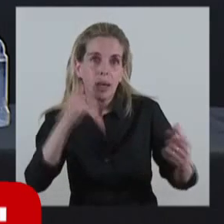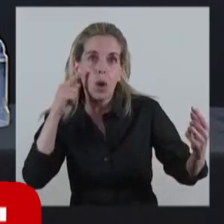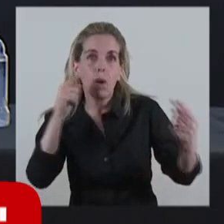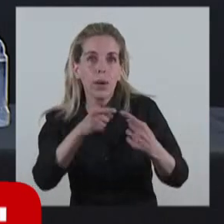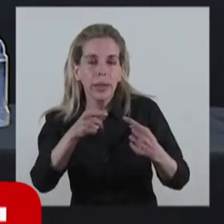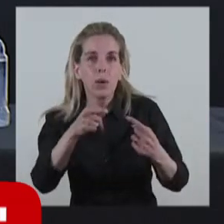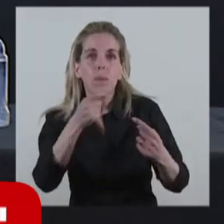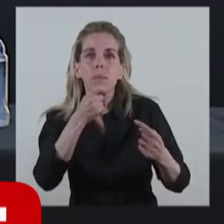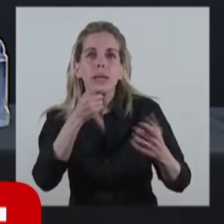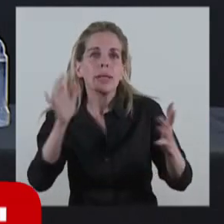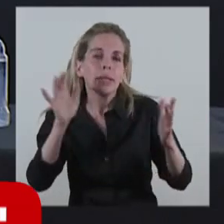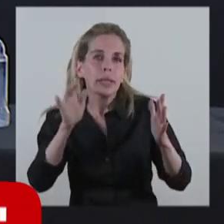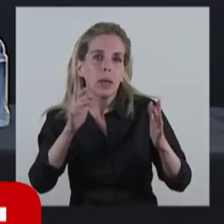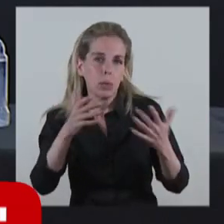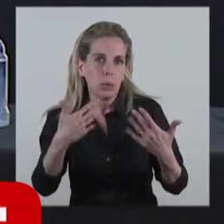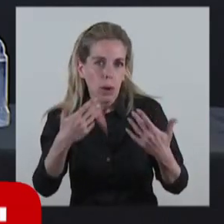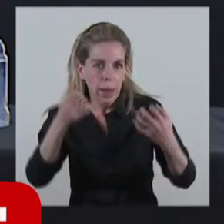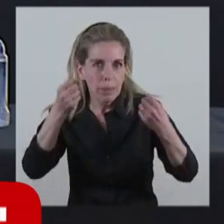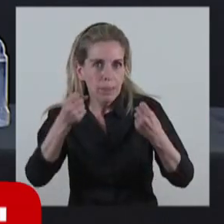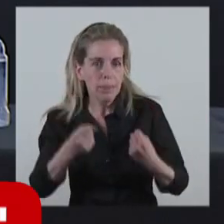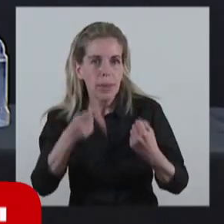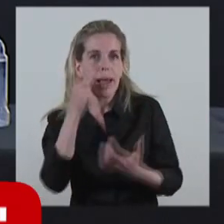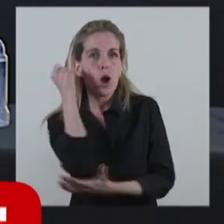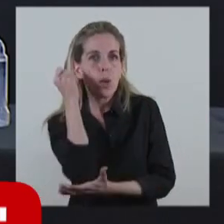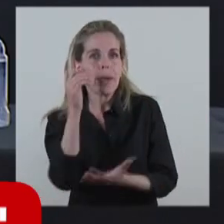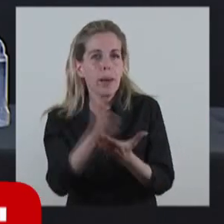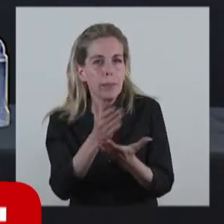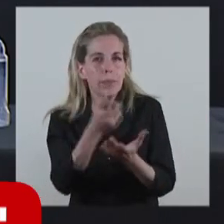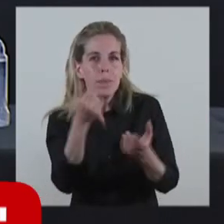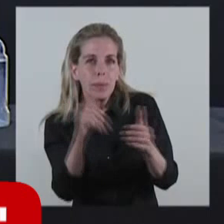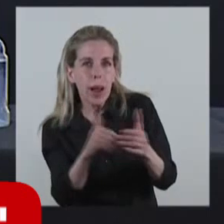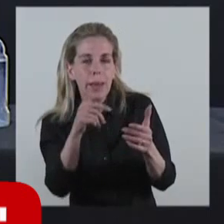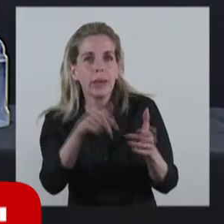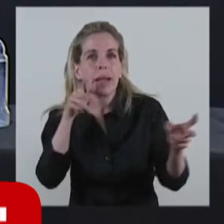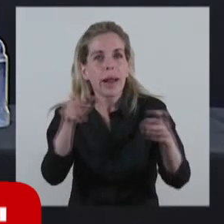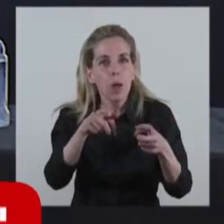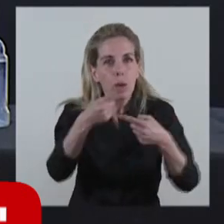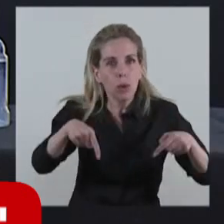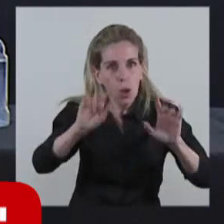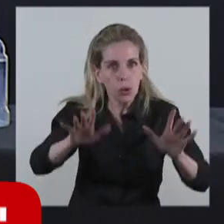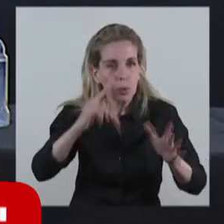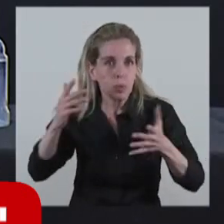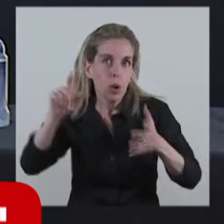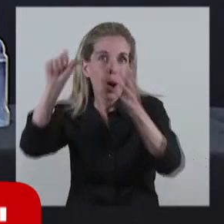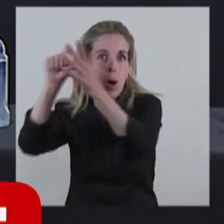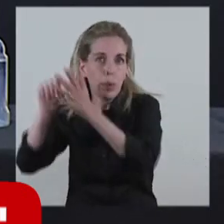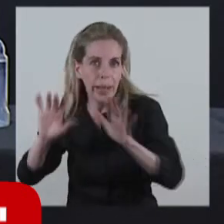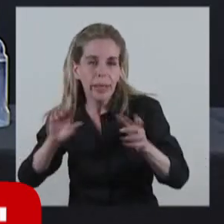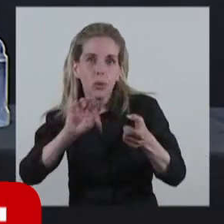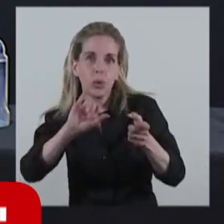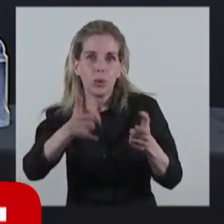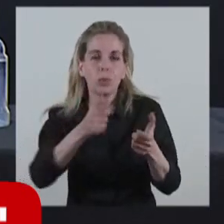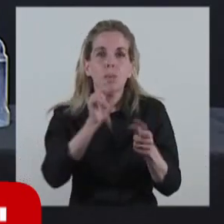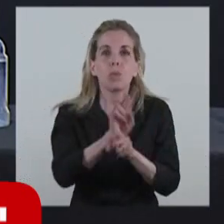a eventualmente cuando tengamos la fortaleza para hacerlo desde el punto de vista de las reservas internacionales, modificar las regulaciones